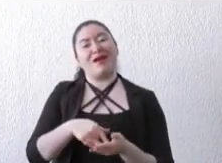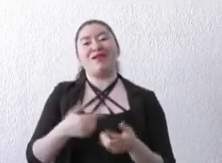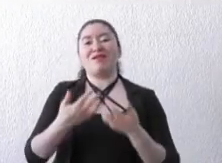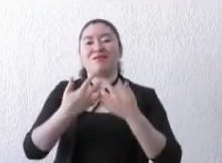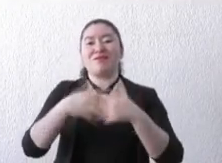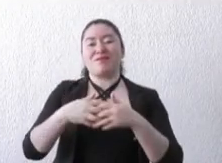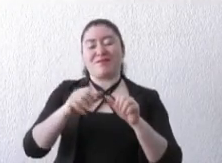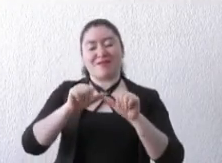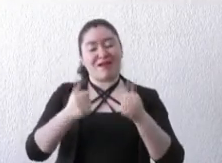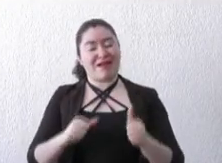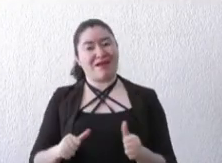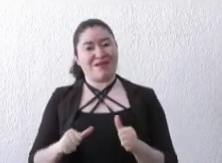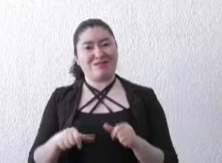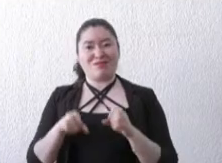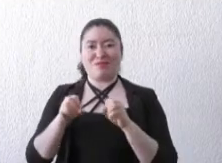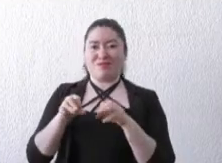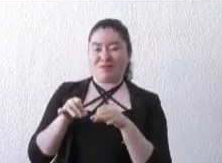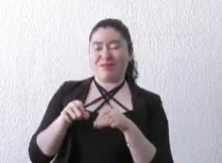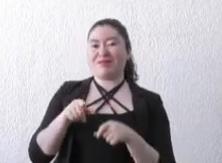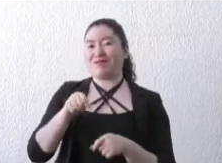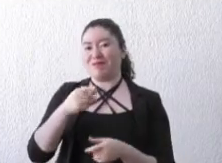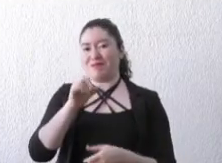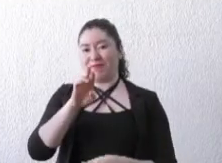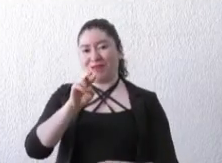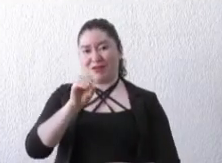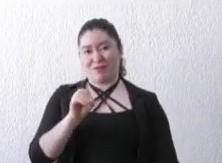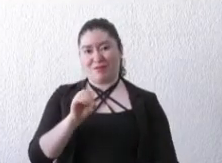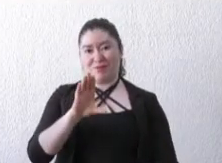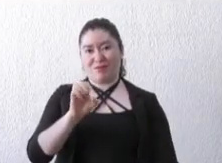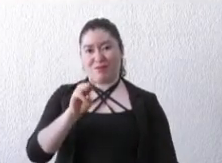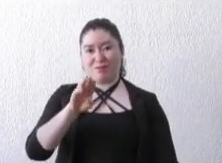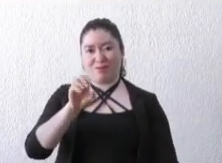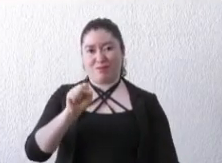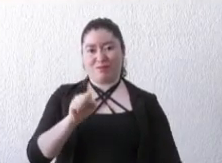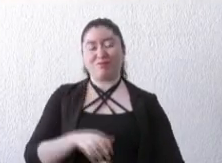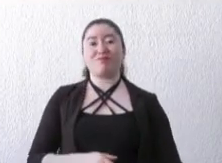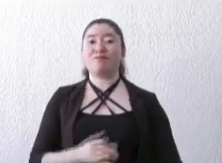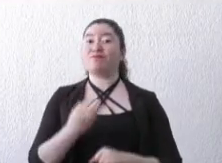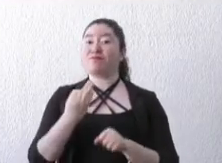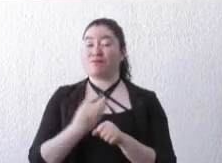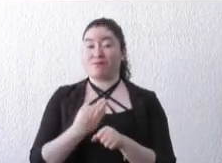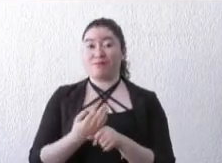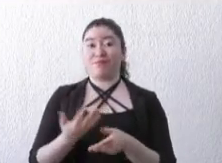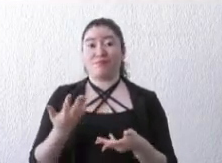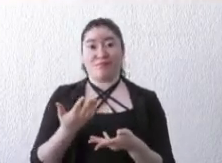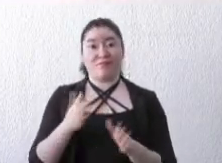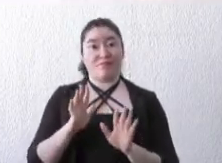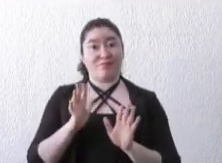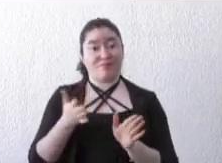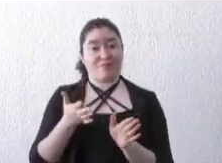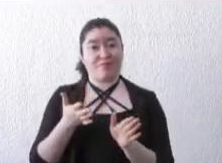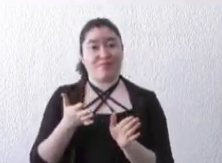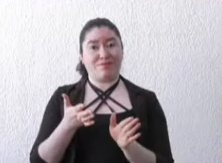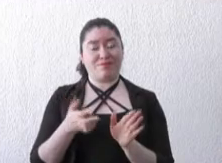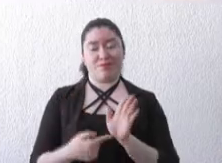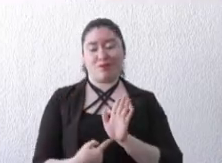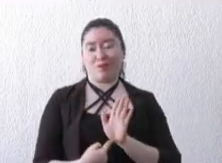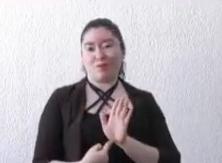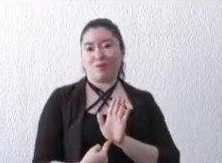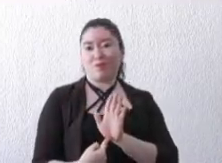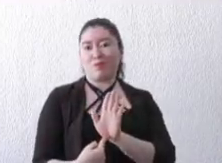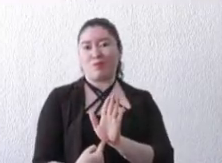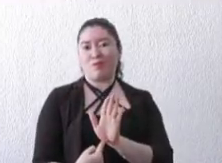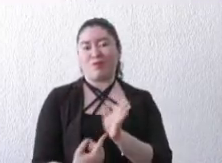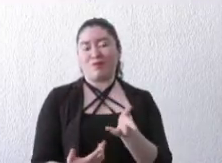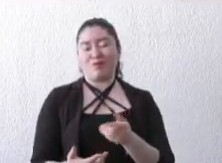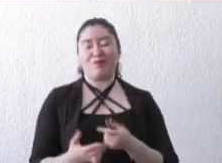Faro Cosmos, quien en este momento y de manera representativa,